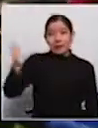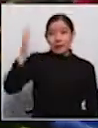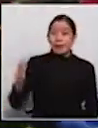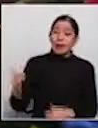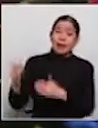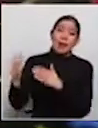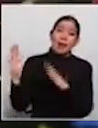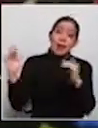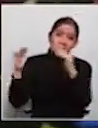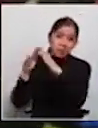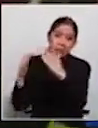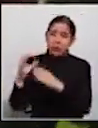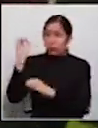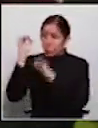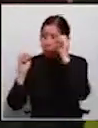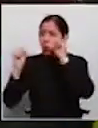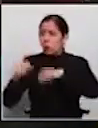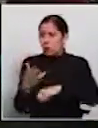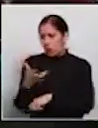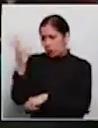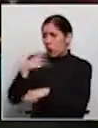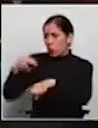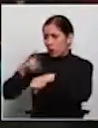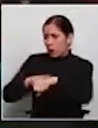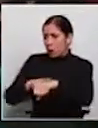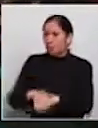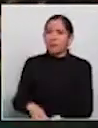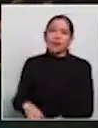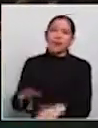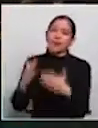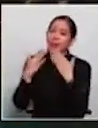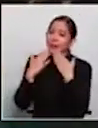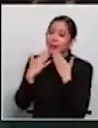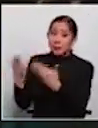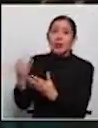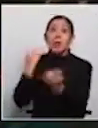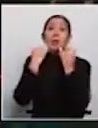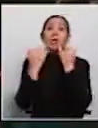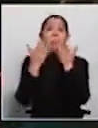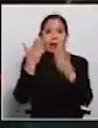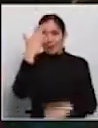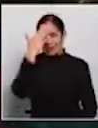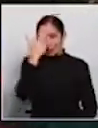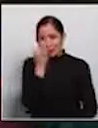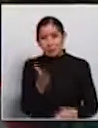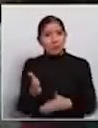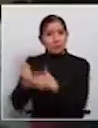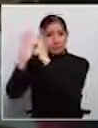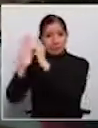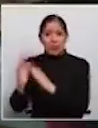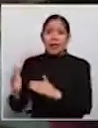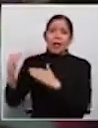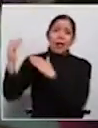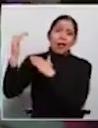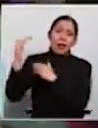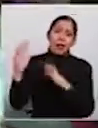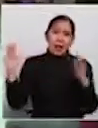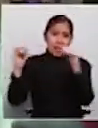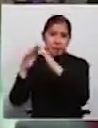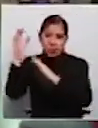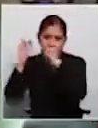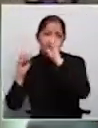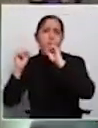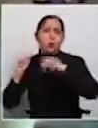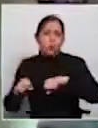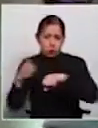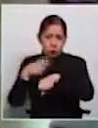se han normalizado. Muy bien, muchísimas gracias. Ahí está el dato. Al occidente las salidas son normales, no obstante, al oriente. Vamos